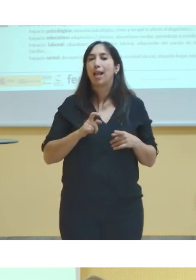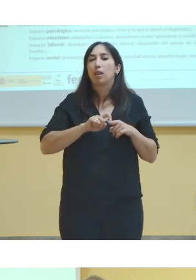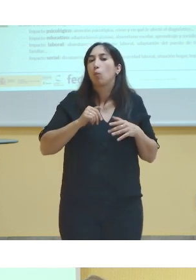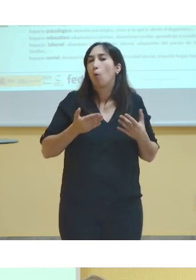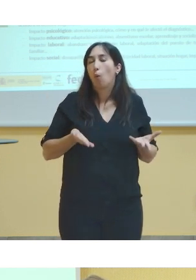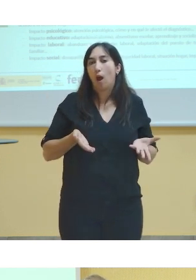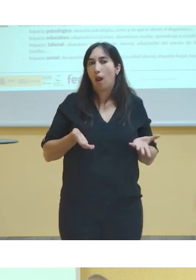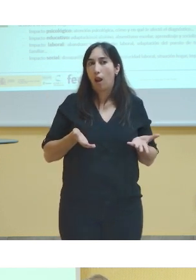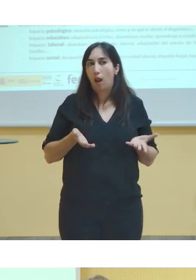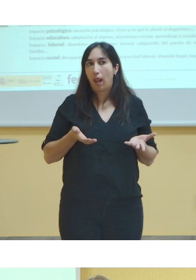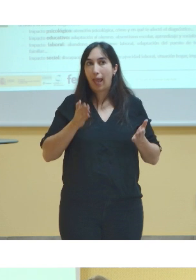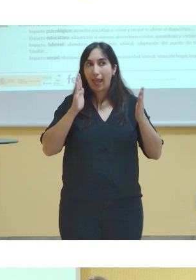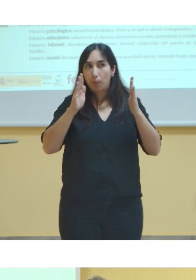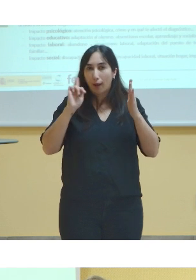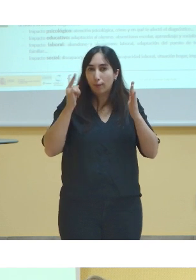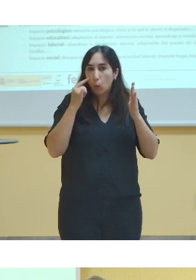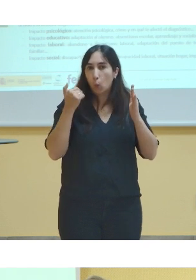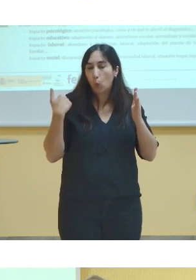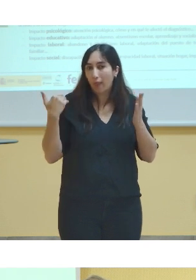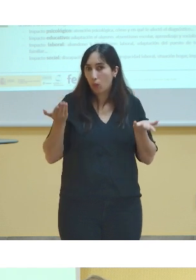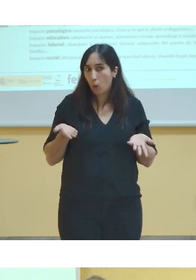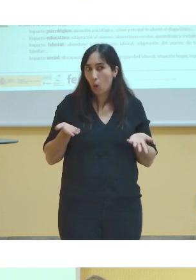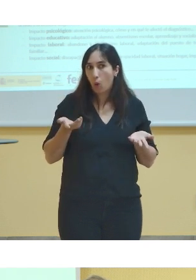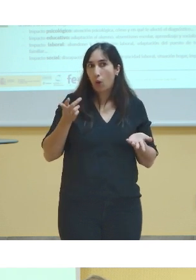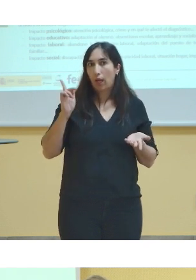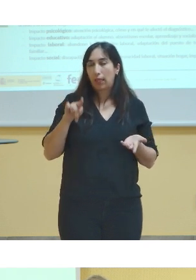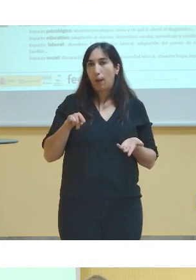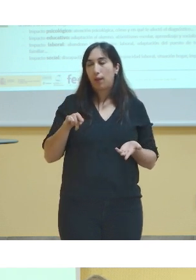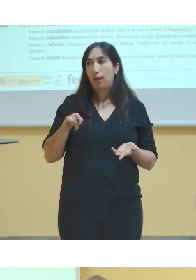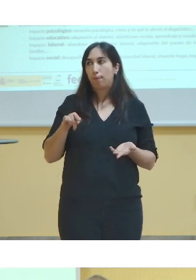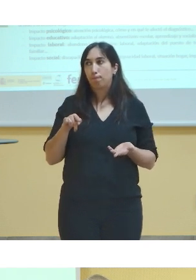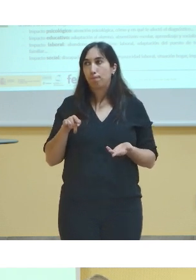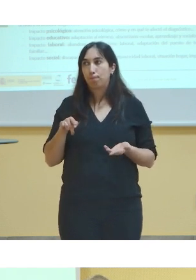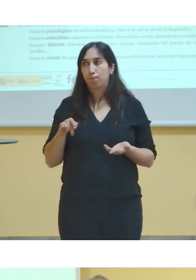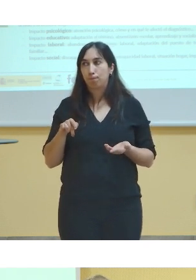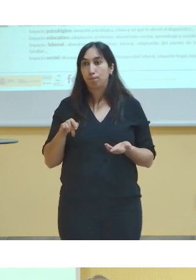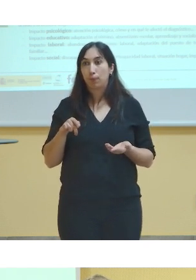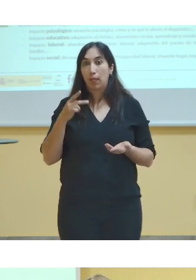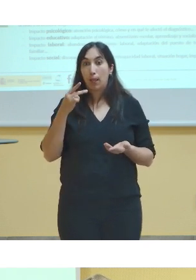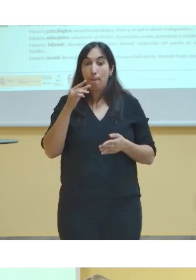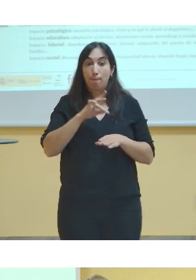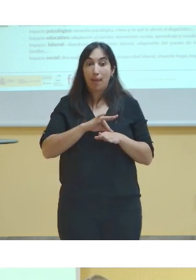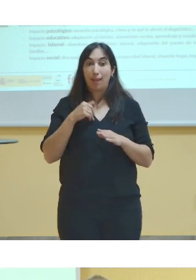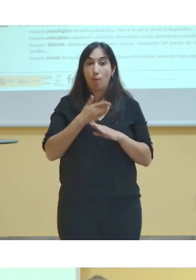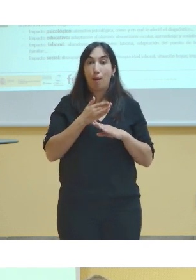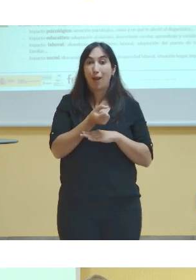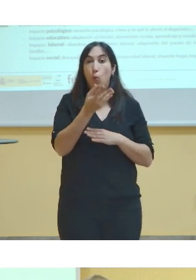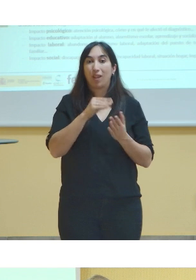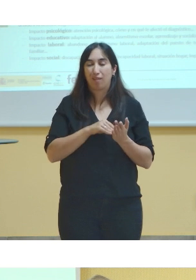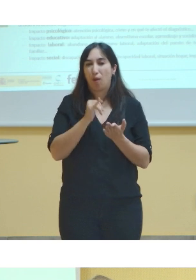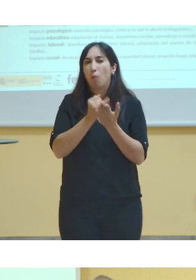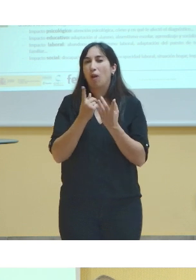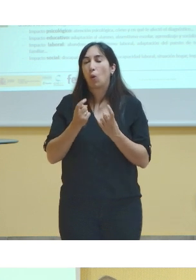es, en qué época ha sido diagnosticado, cuáles han sido el número de visitas médicas, qué pruebas ha necesitado,